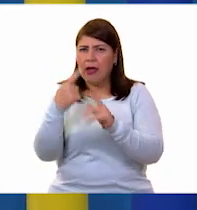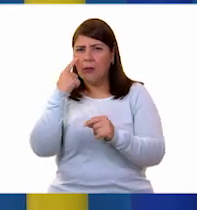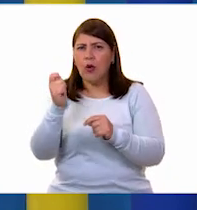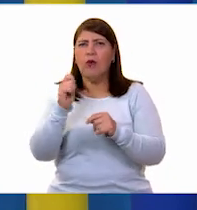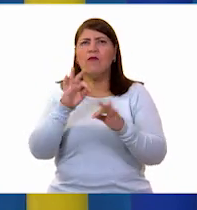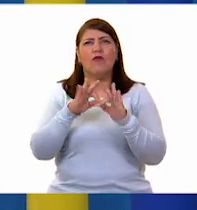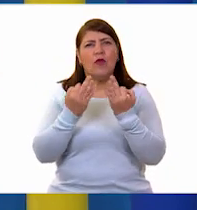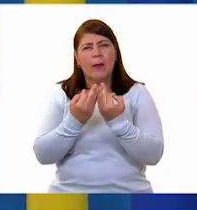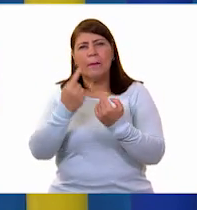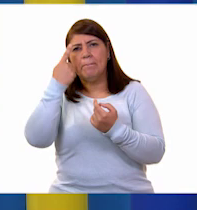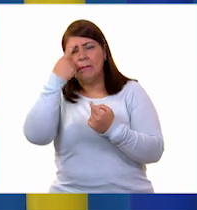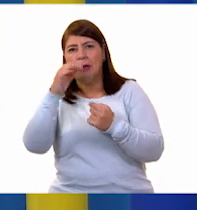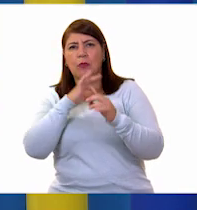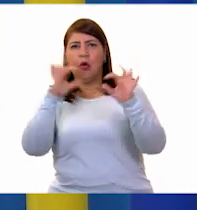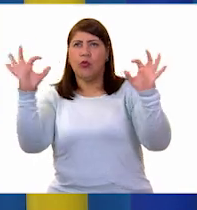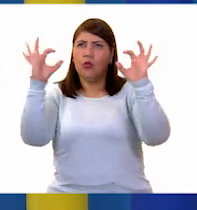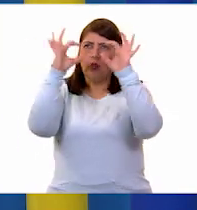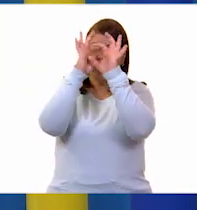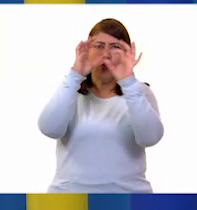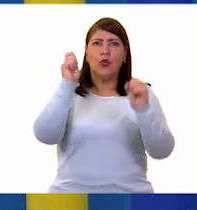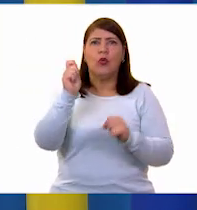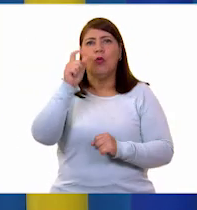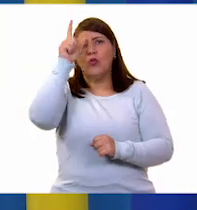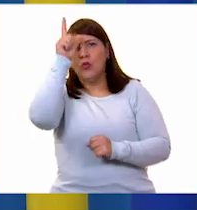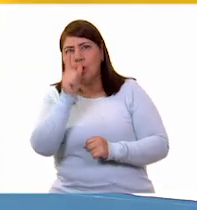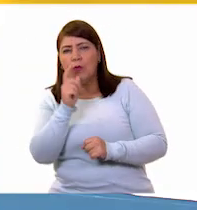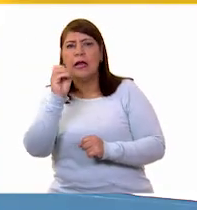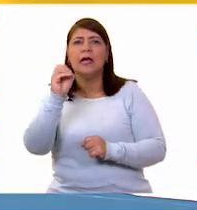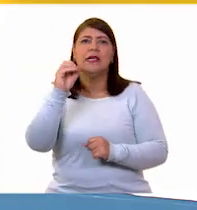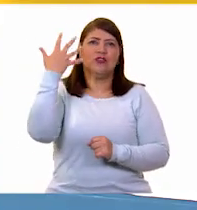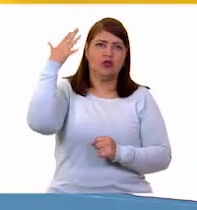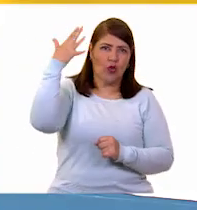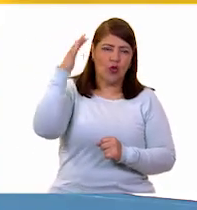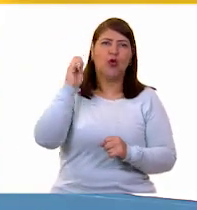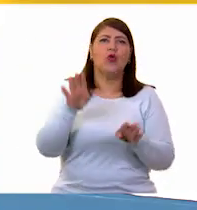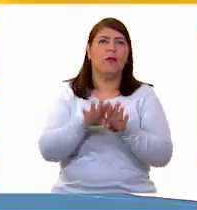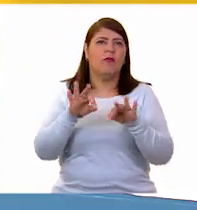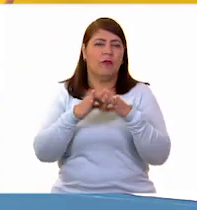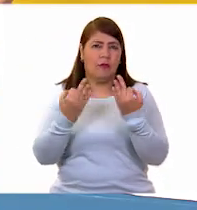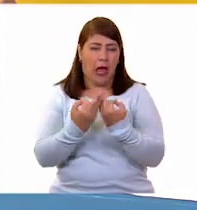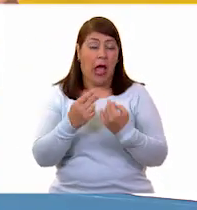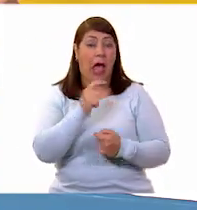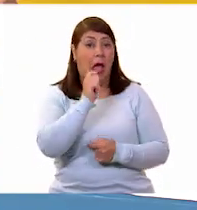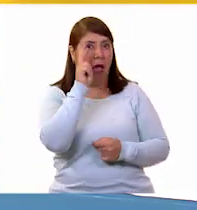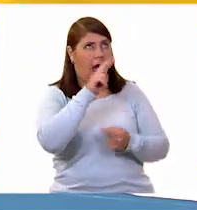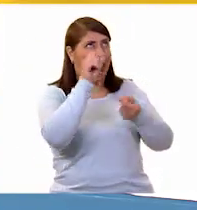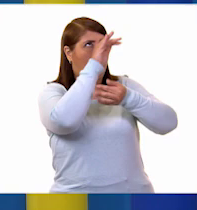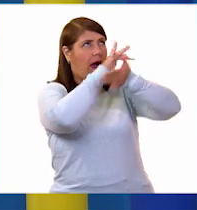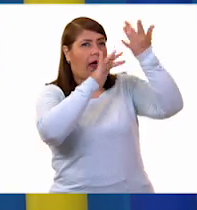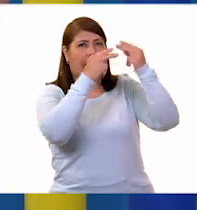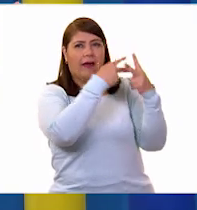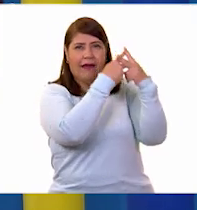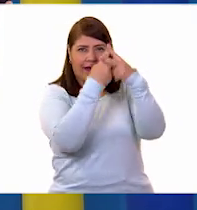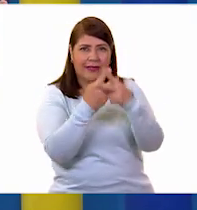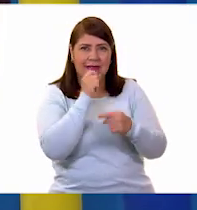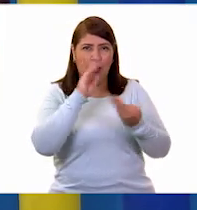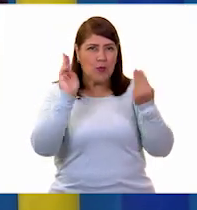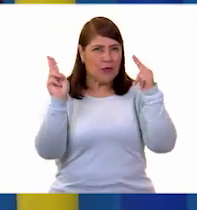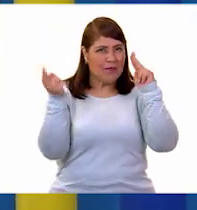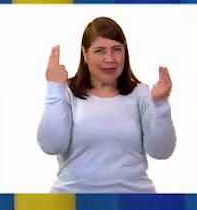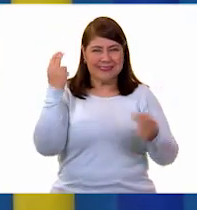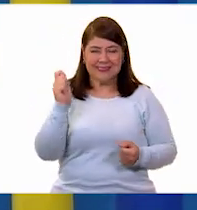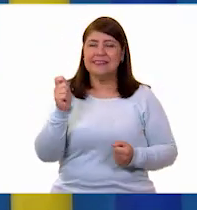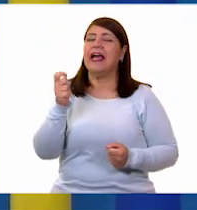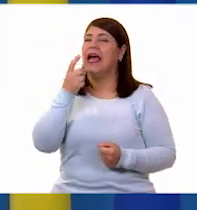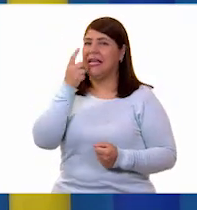la formación de eclipses de sol y de luna. Ay, eso suena astronómico y universal. Además, en la